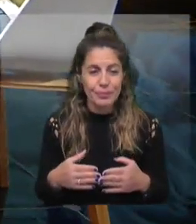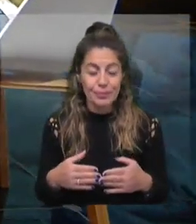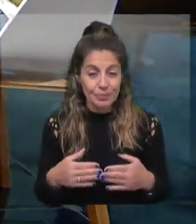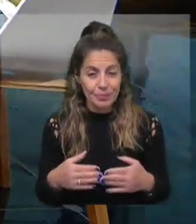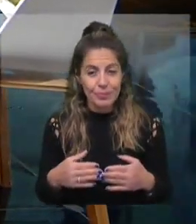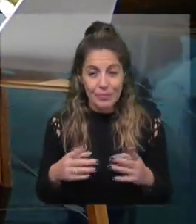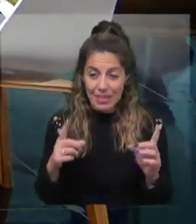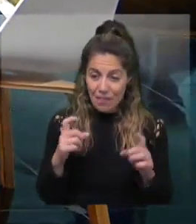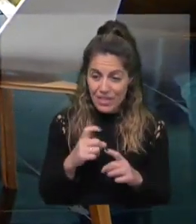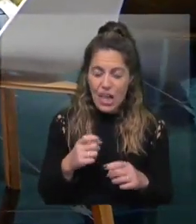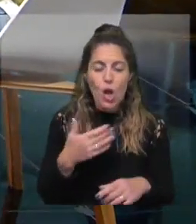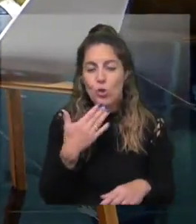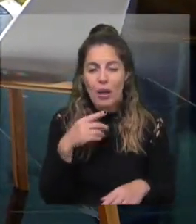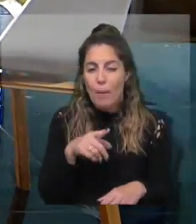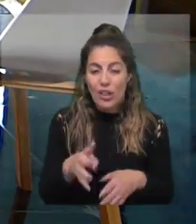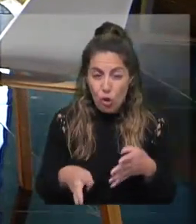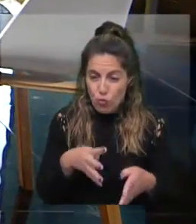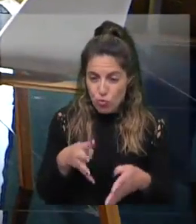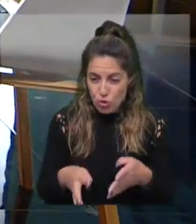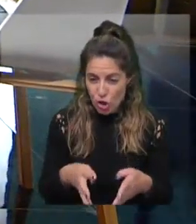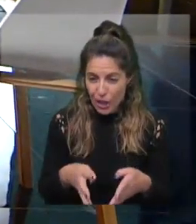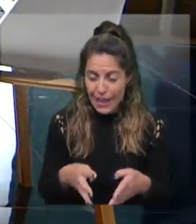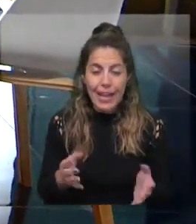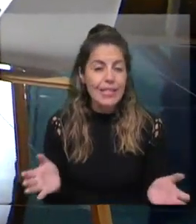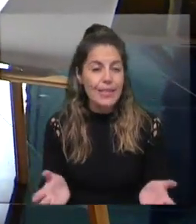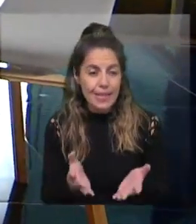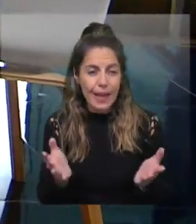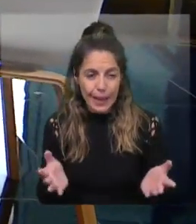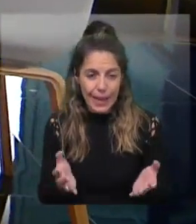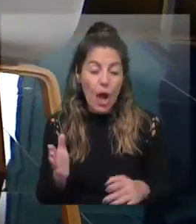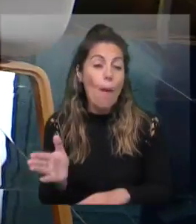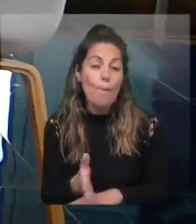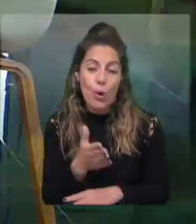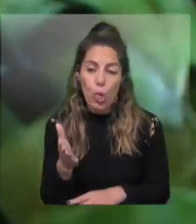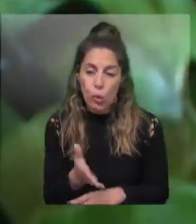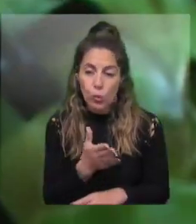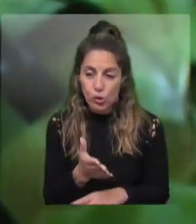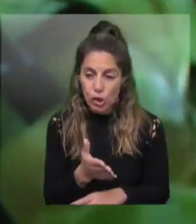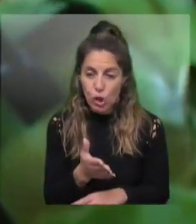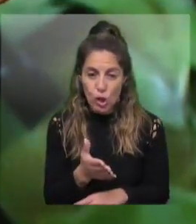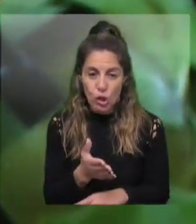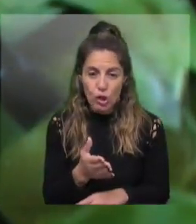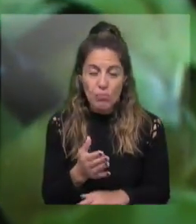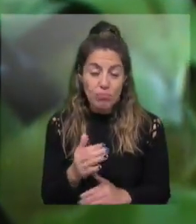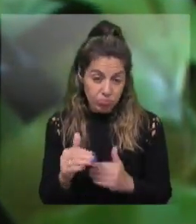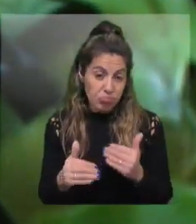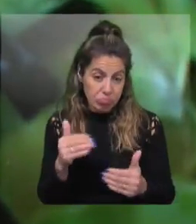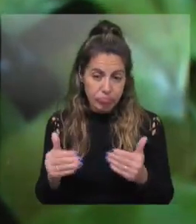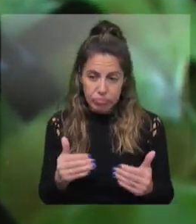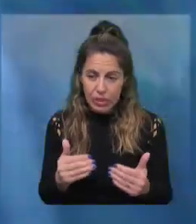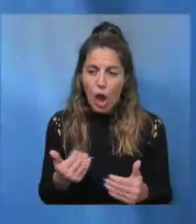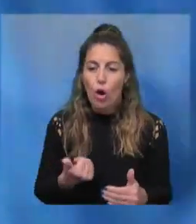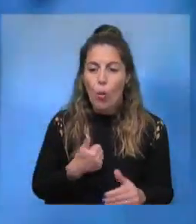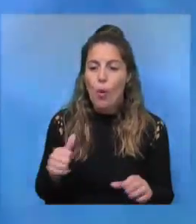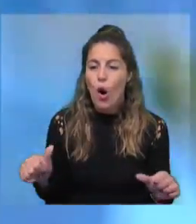pero supongamos que esto funcione, ¿no? Y que se genera un producto ya escalable. ¿Cómo